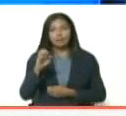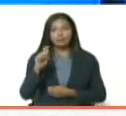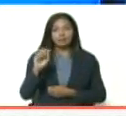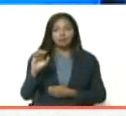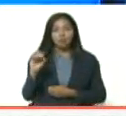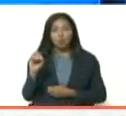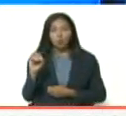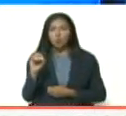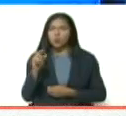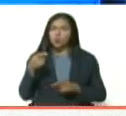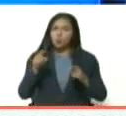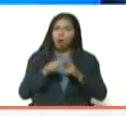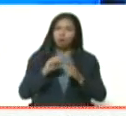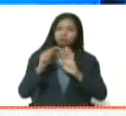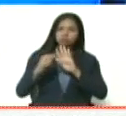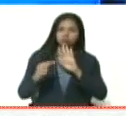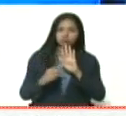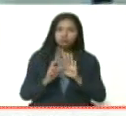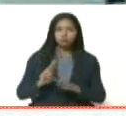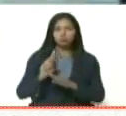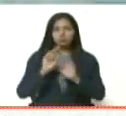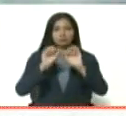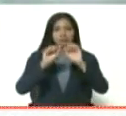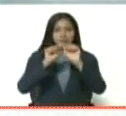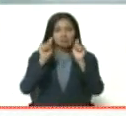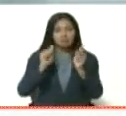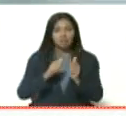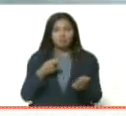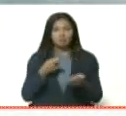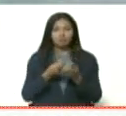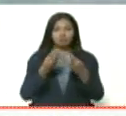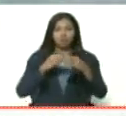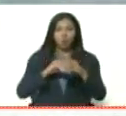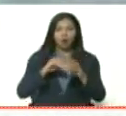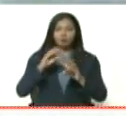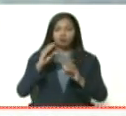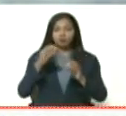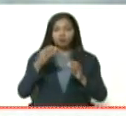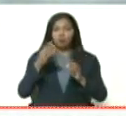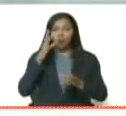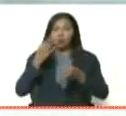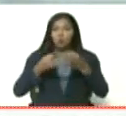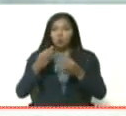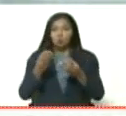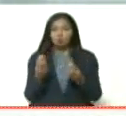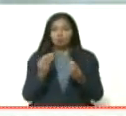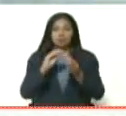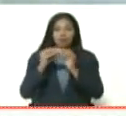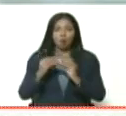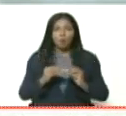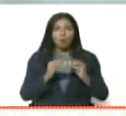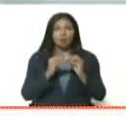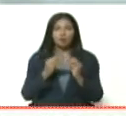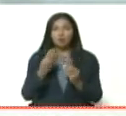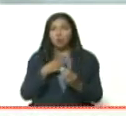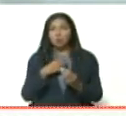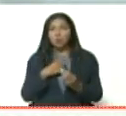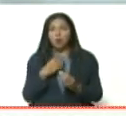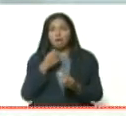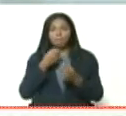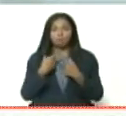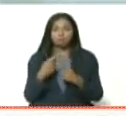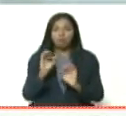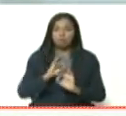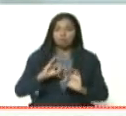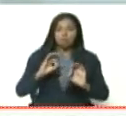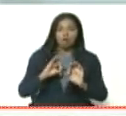instrumentos es el sistema de precios acordados y justos, que tiene que actualizarse y no puede descuidarse.